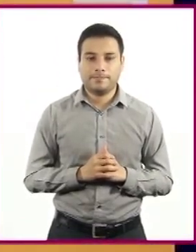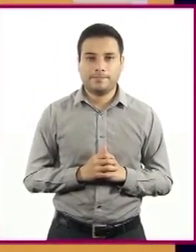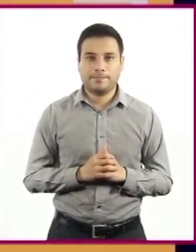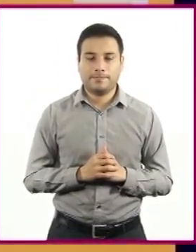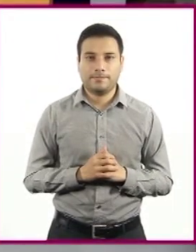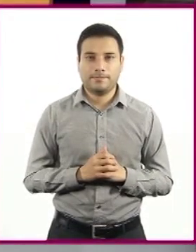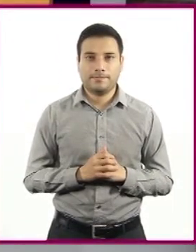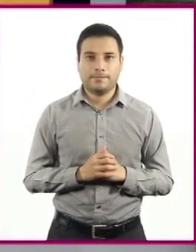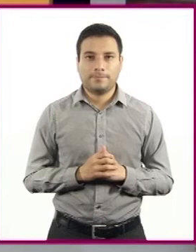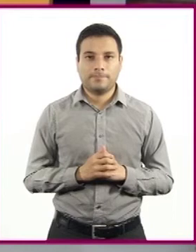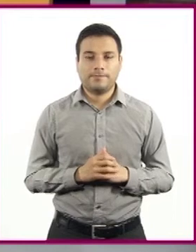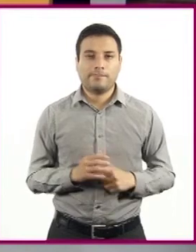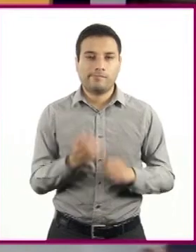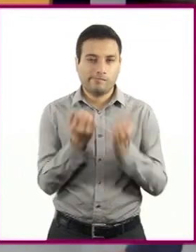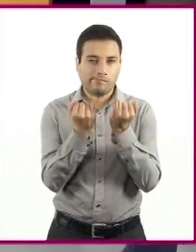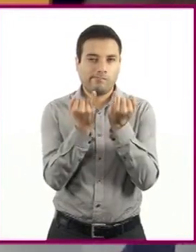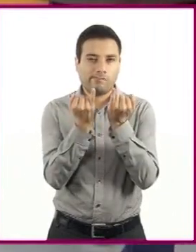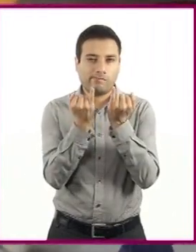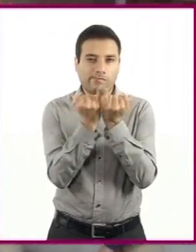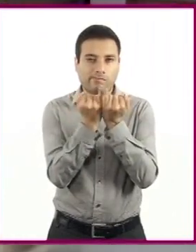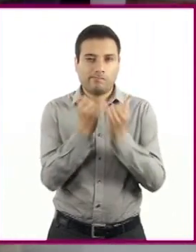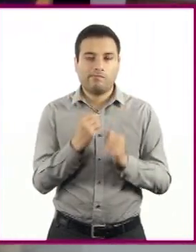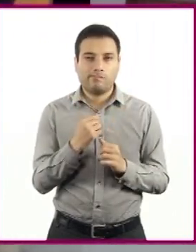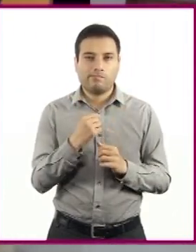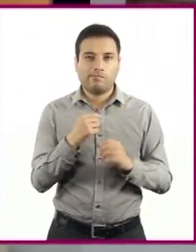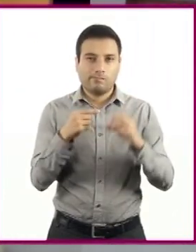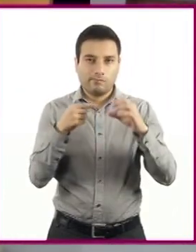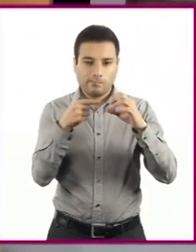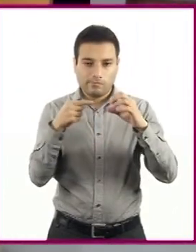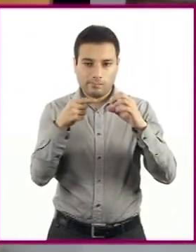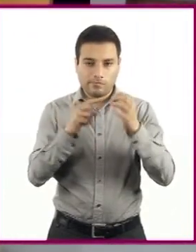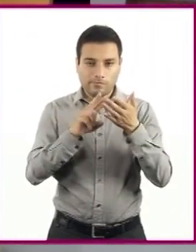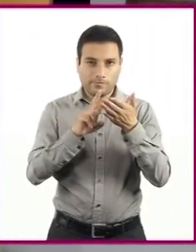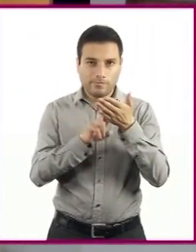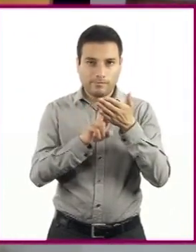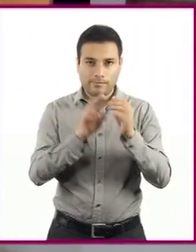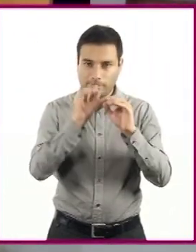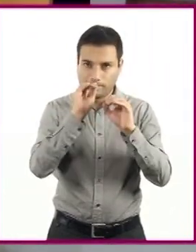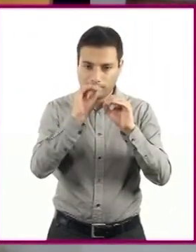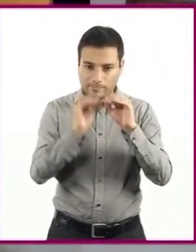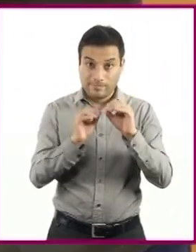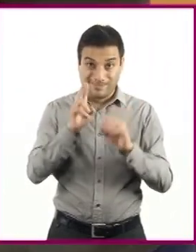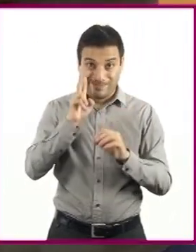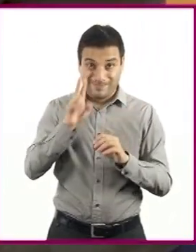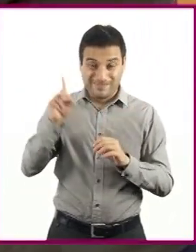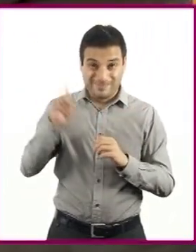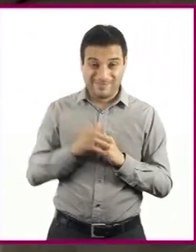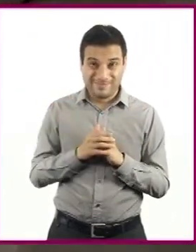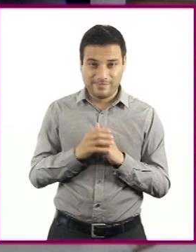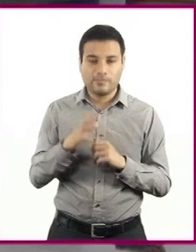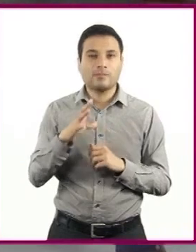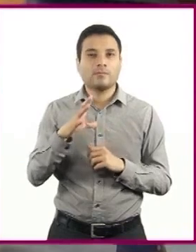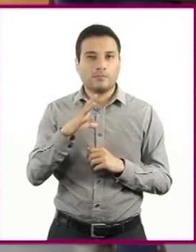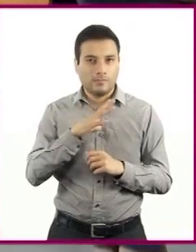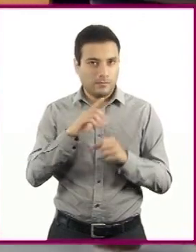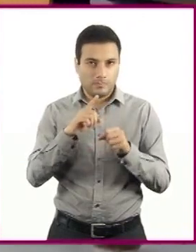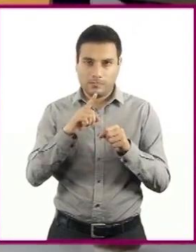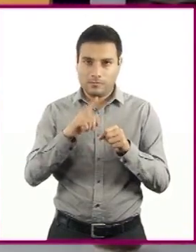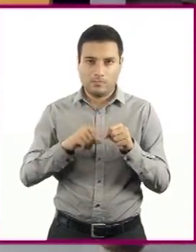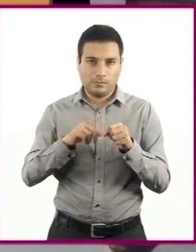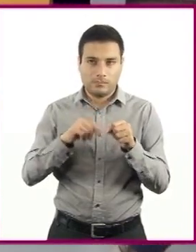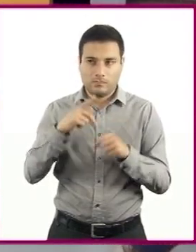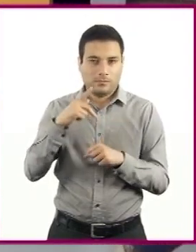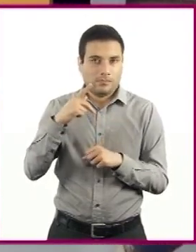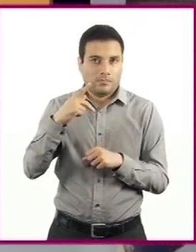Igual, vamos a ubicar sus electrones de valencia. Si se dan cuenta, hay un color específico para el